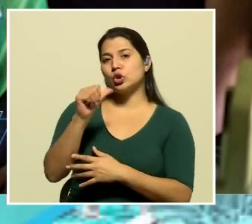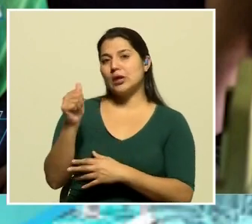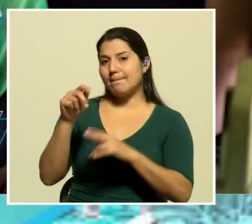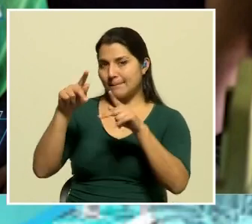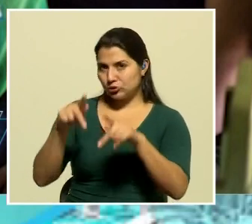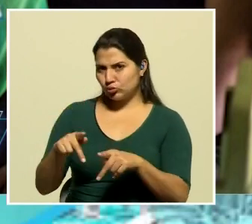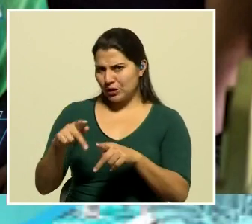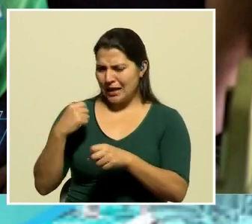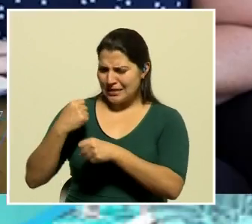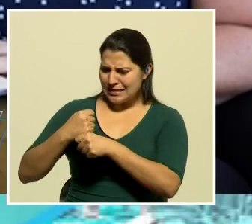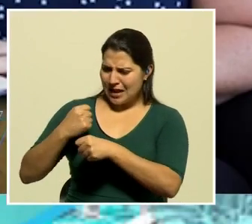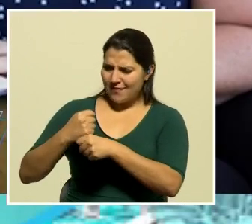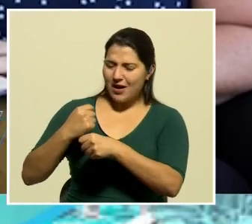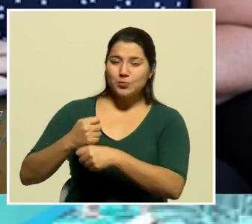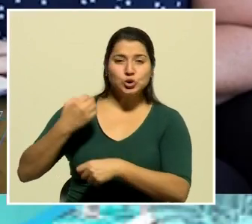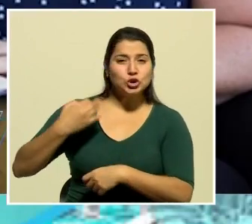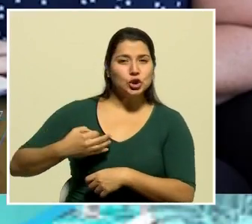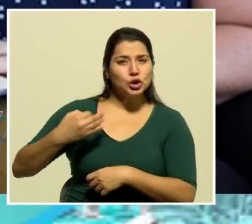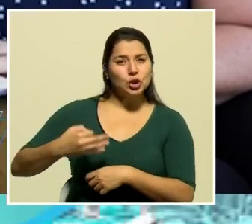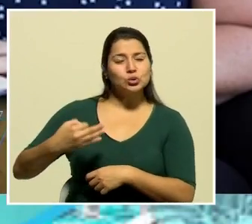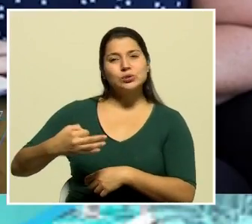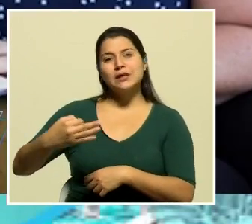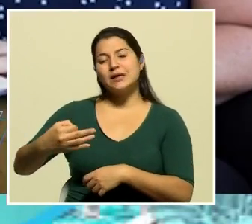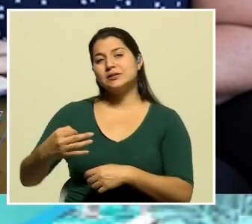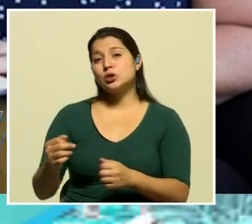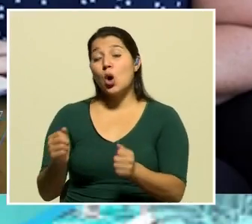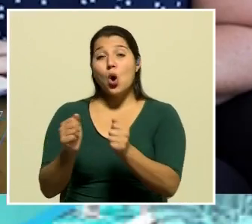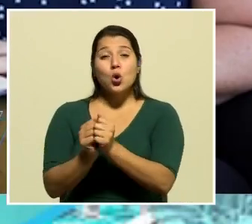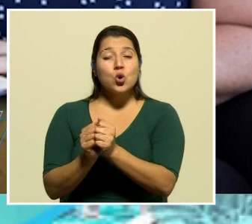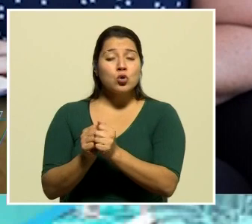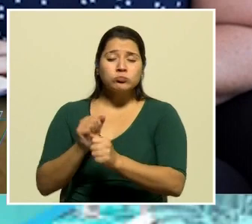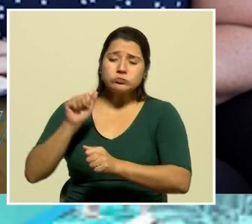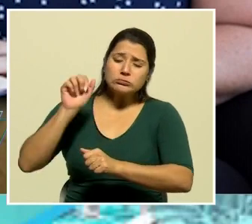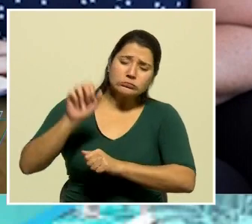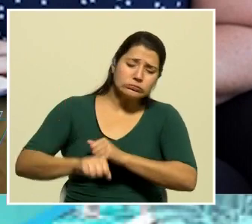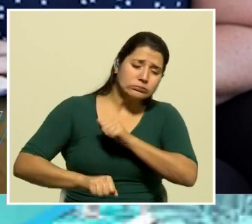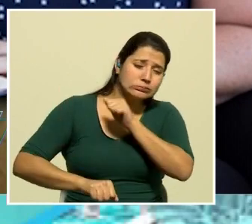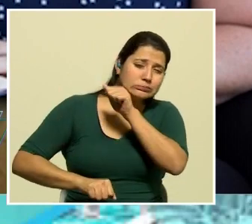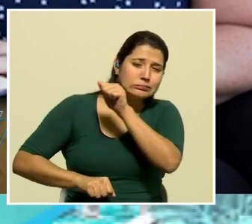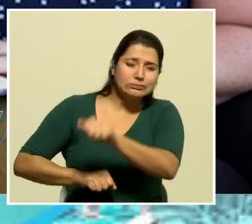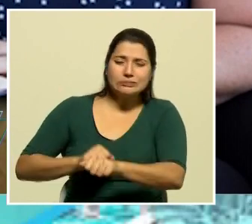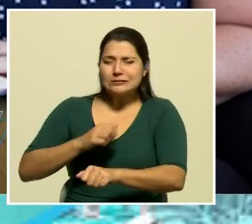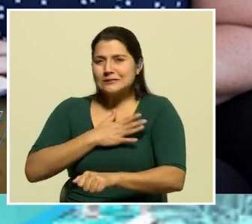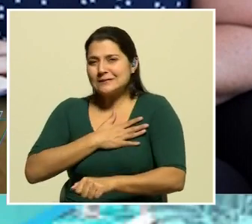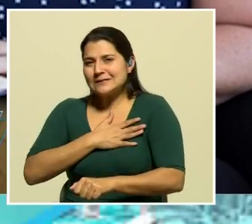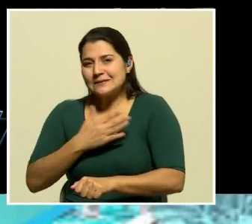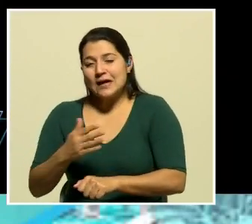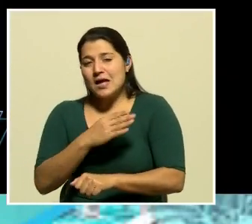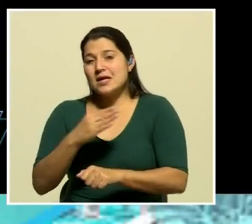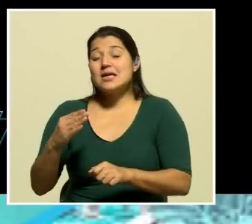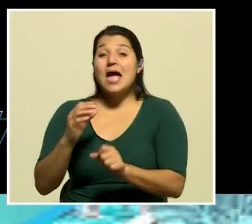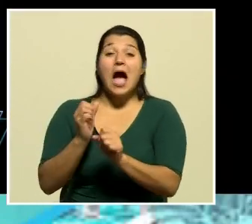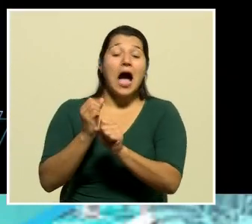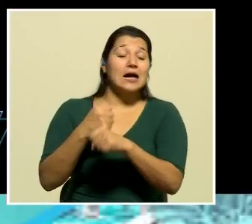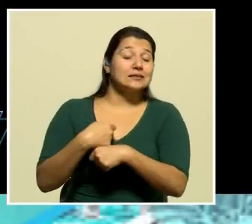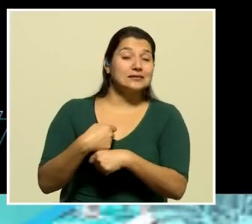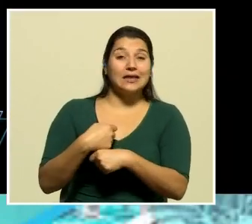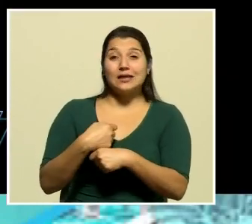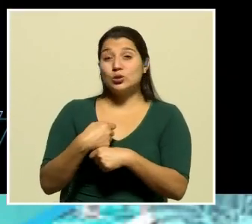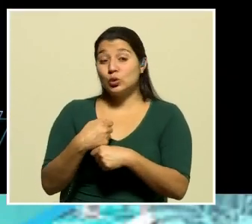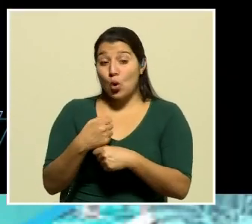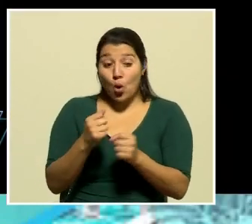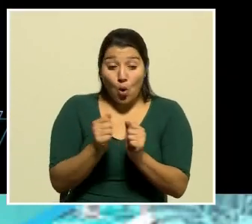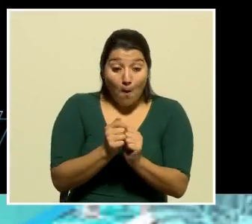que trabajamos todos los días con uñas y dientes y haciendo de los